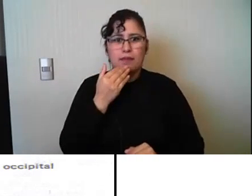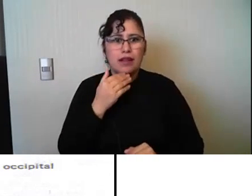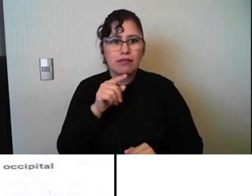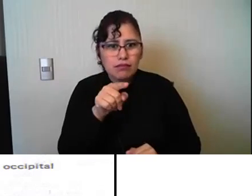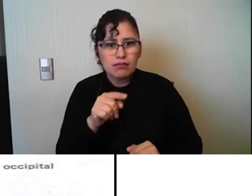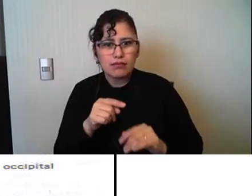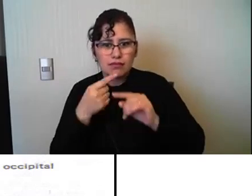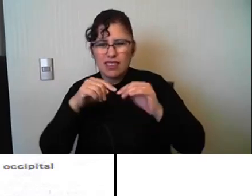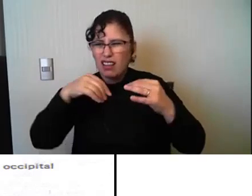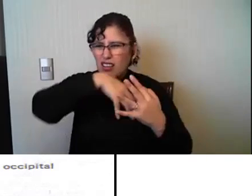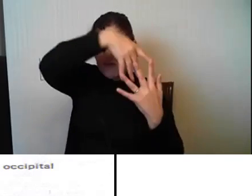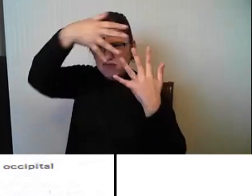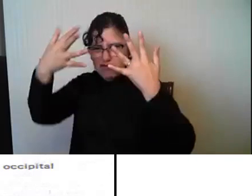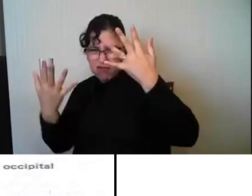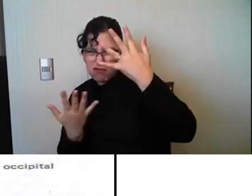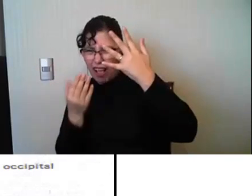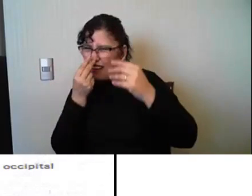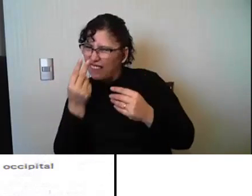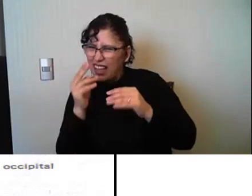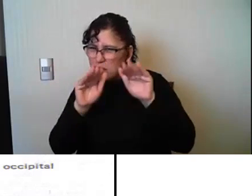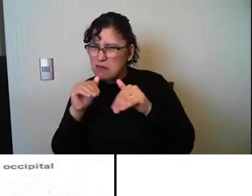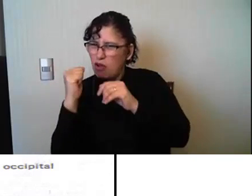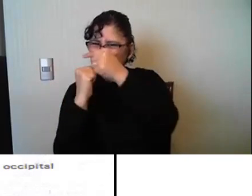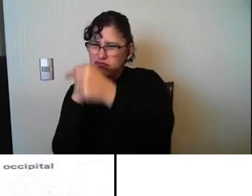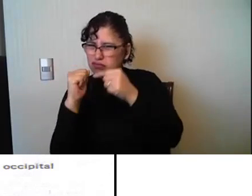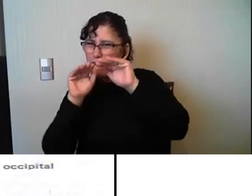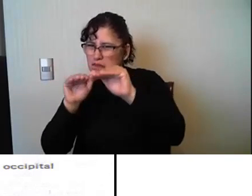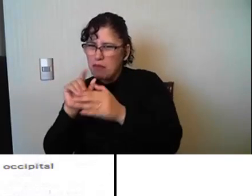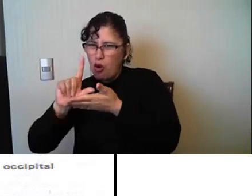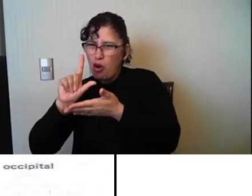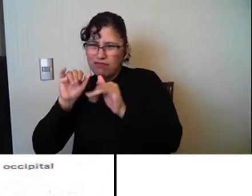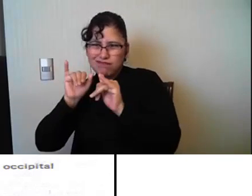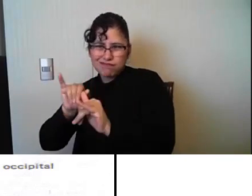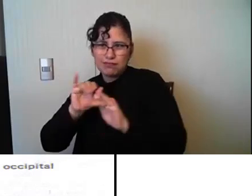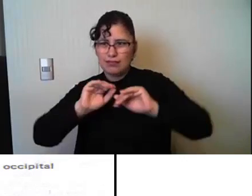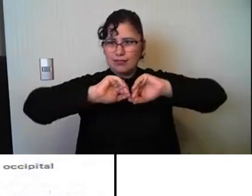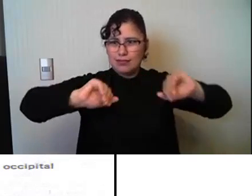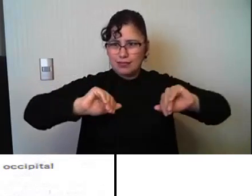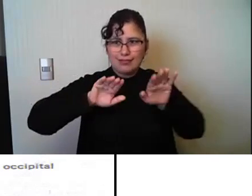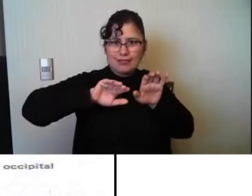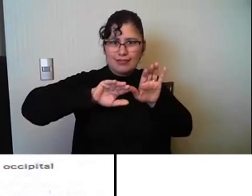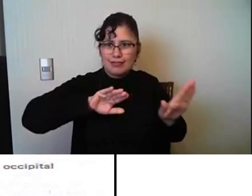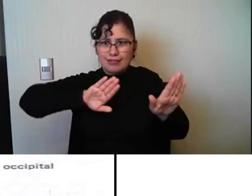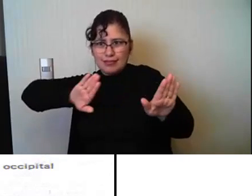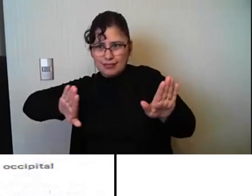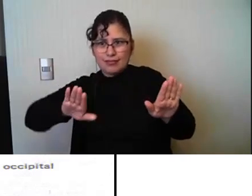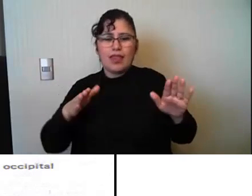el fascículo del cíngulo, el sistema límbico, frontal, ¿cierto? Y lóbulo